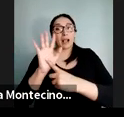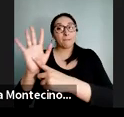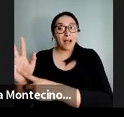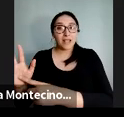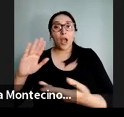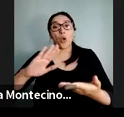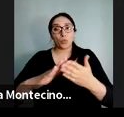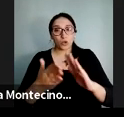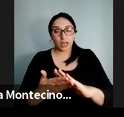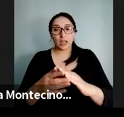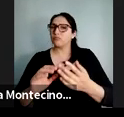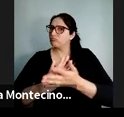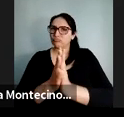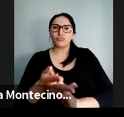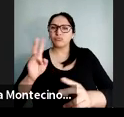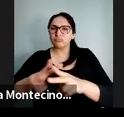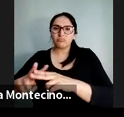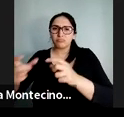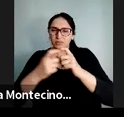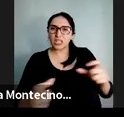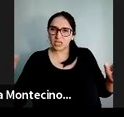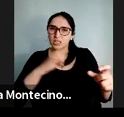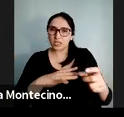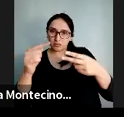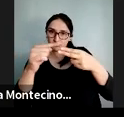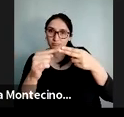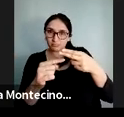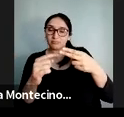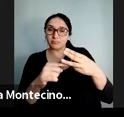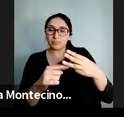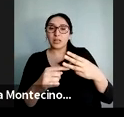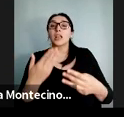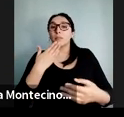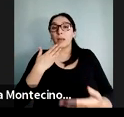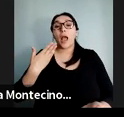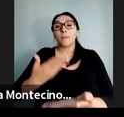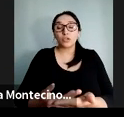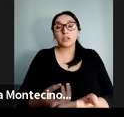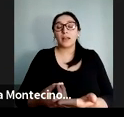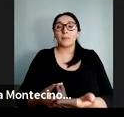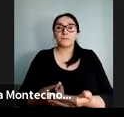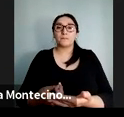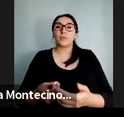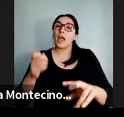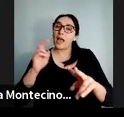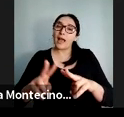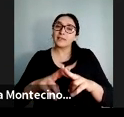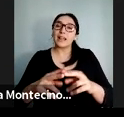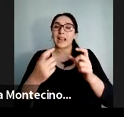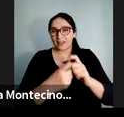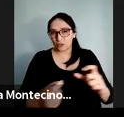estamos haciendo en todo Chile, debido a la pandemia, ¿cierto? Algo que nos aportó fue el hecho de que pudiésemos hacerlo a nivel